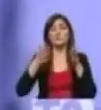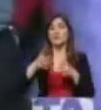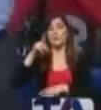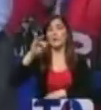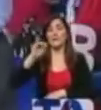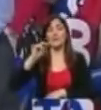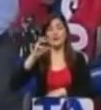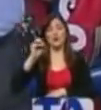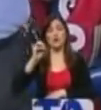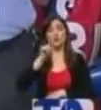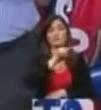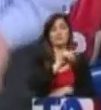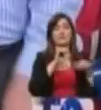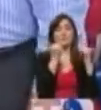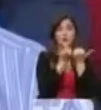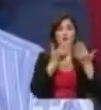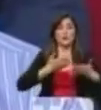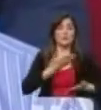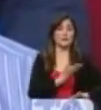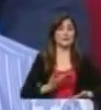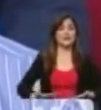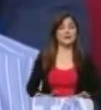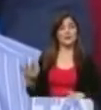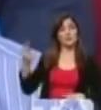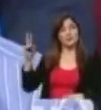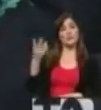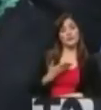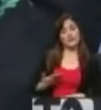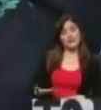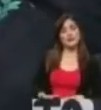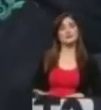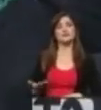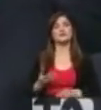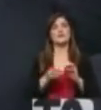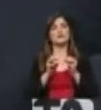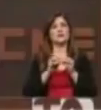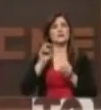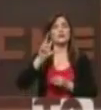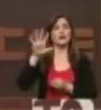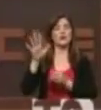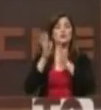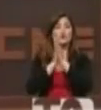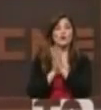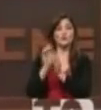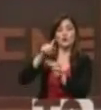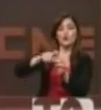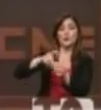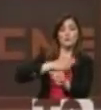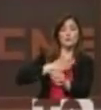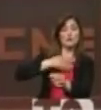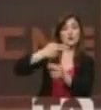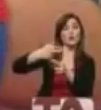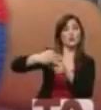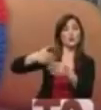asambleísta Gabriela Rivadeneira, nombrados presidente y vicepresidente respectivamente de Alianza País, piden registrar sus nombres